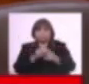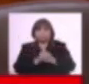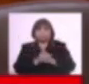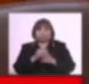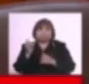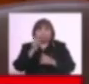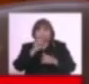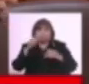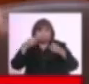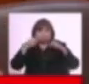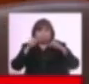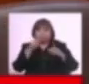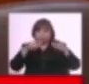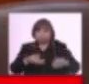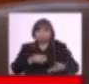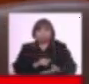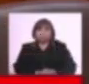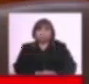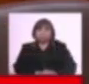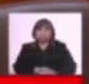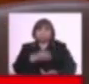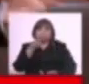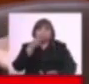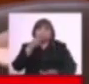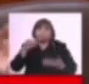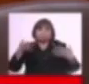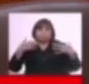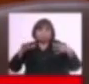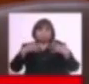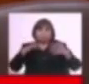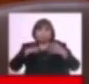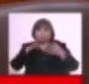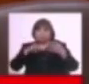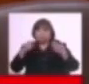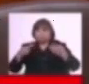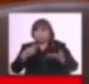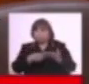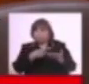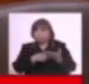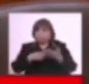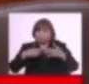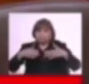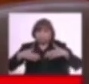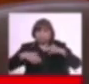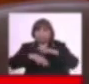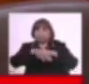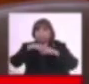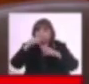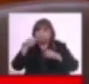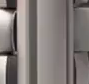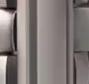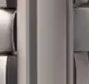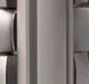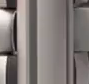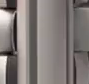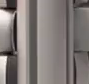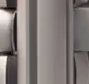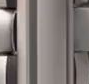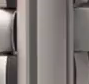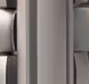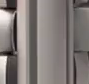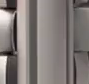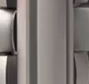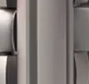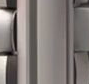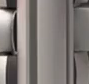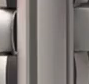eres, Bellido. Bien, doctora Sacieta. Muchas gracias por la comunicación casada, doctora Sacieta. Buenas noches. Okay. Se entiende muy, y no sea